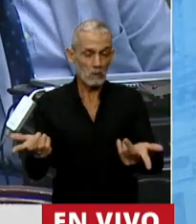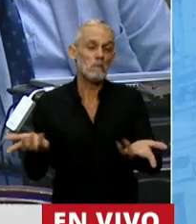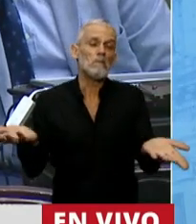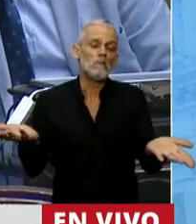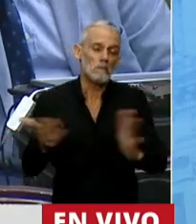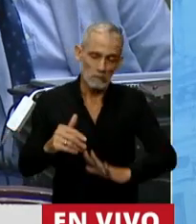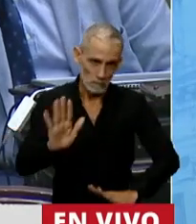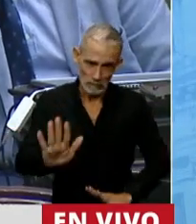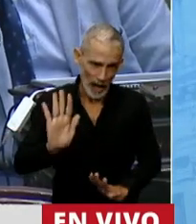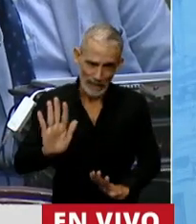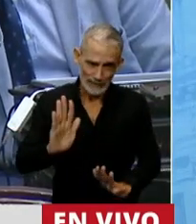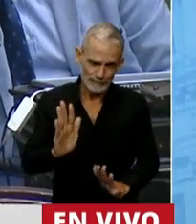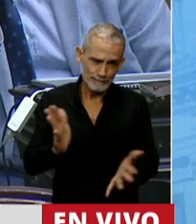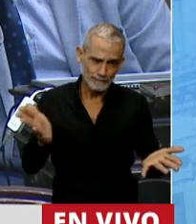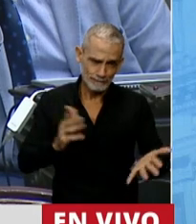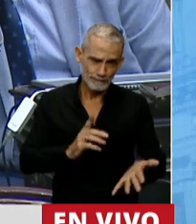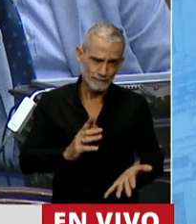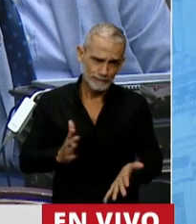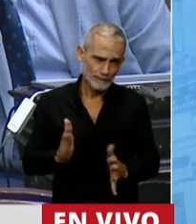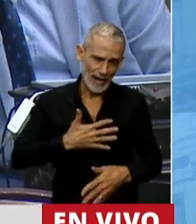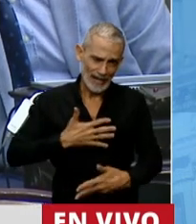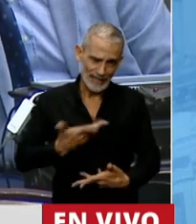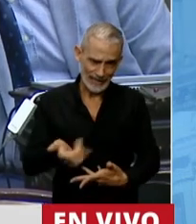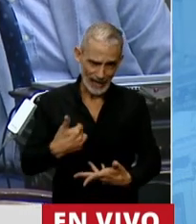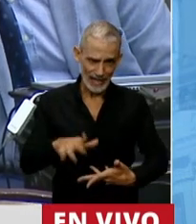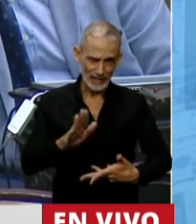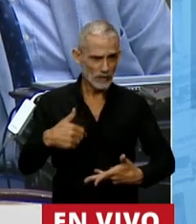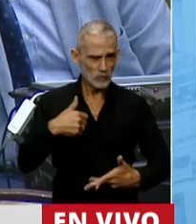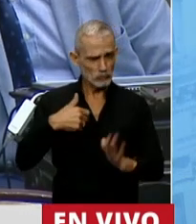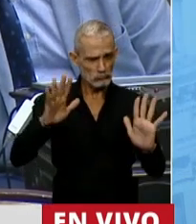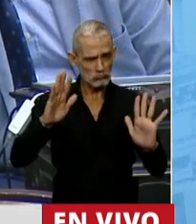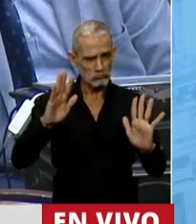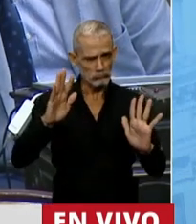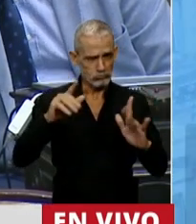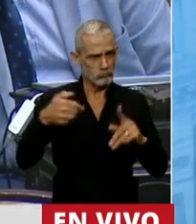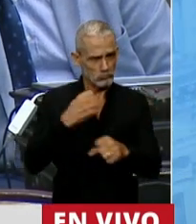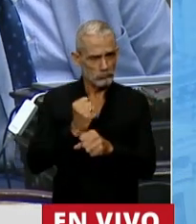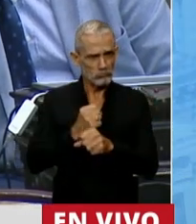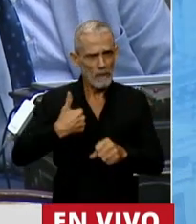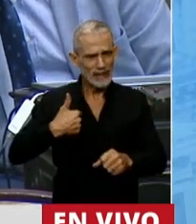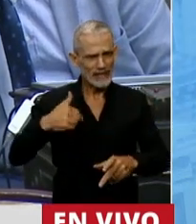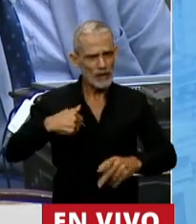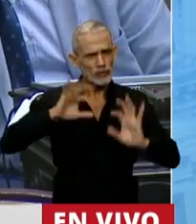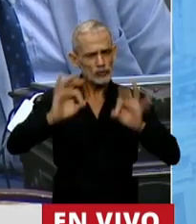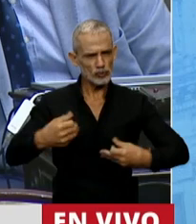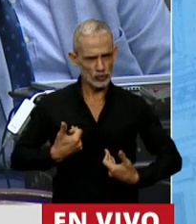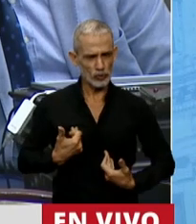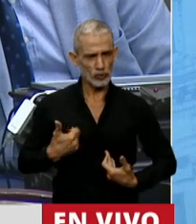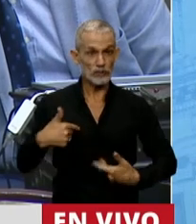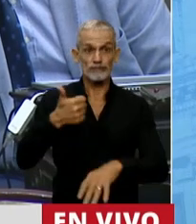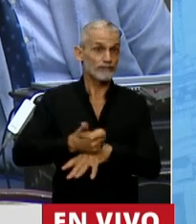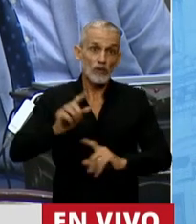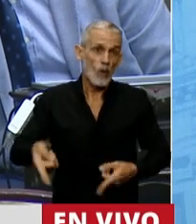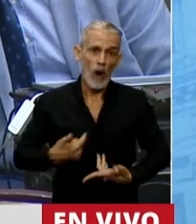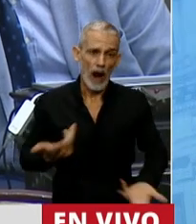bueno, las circunstancias hicieron que no fuera posible y no rehuyo, porque este es mi trabajo y soy consciente. Entonces estoy